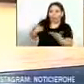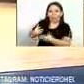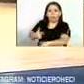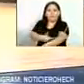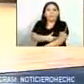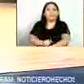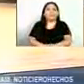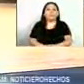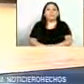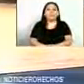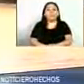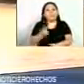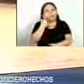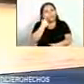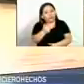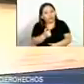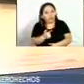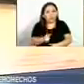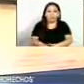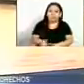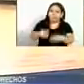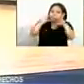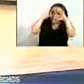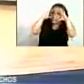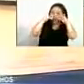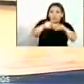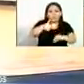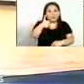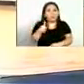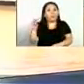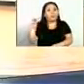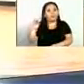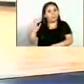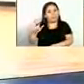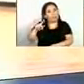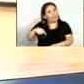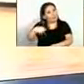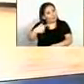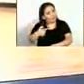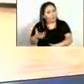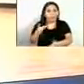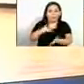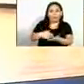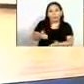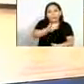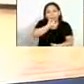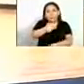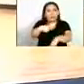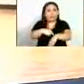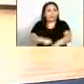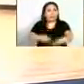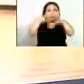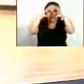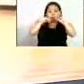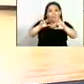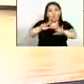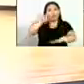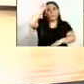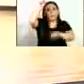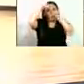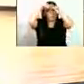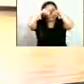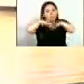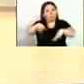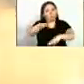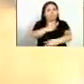así es así que esperamos que tengan una buena noche de miércoles mañana nos volvemos a informar a las 8 de la noche que Dios los bendiga